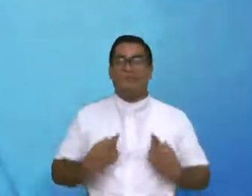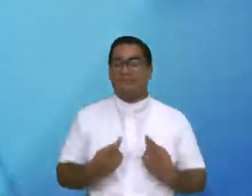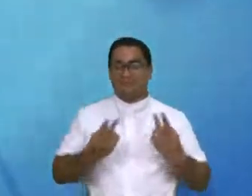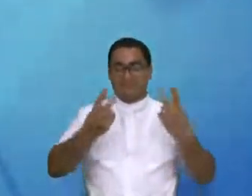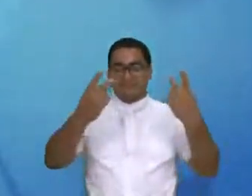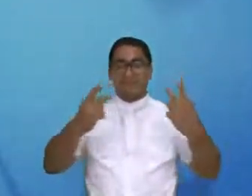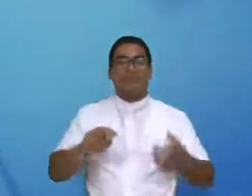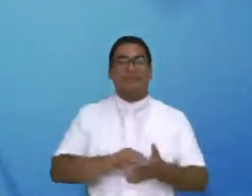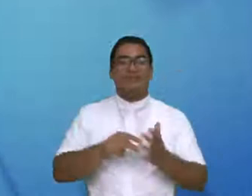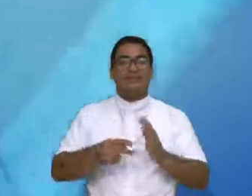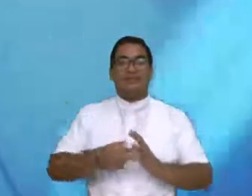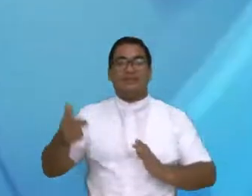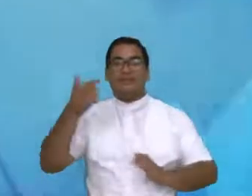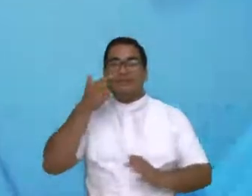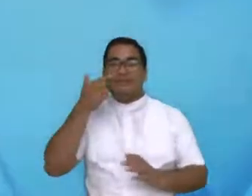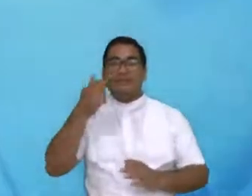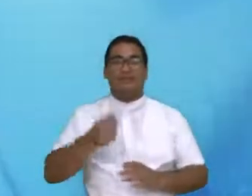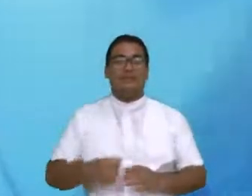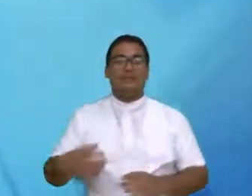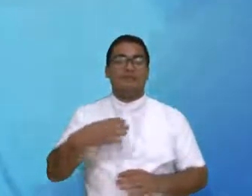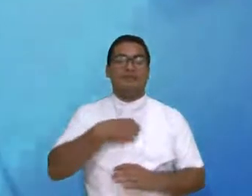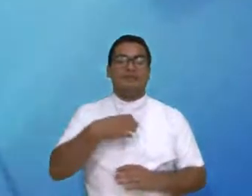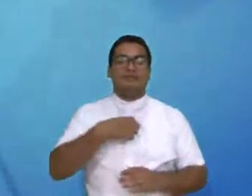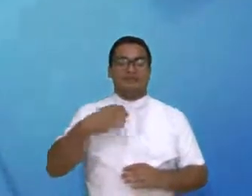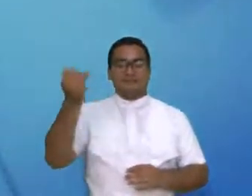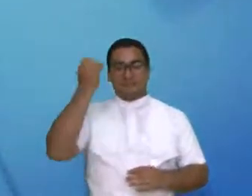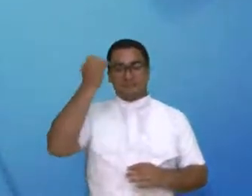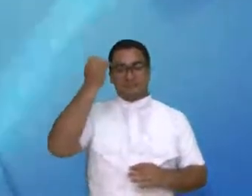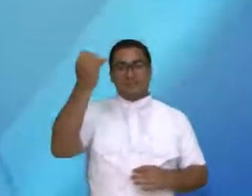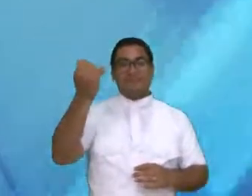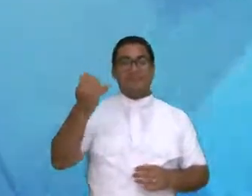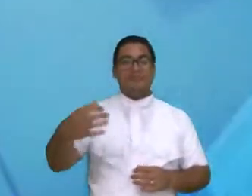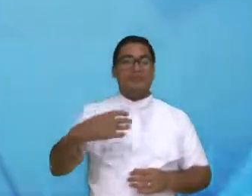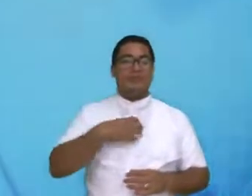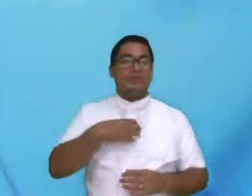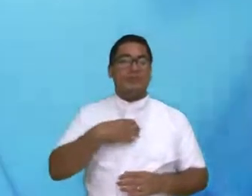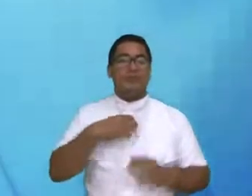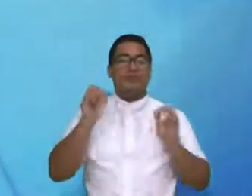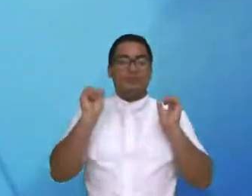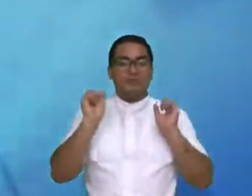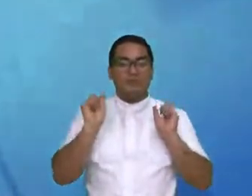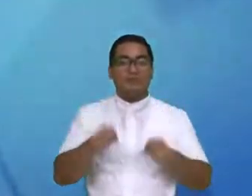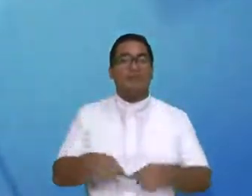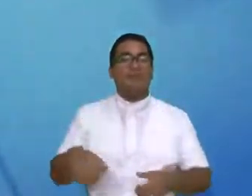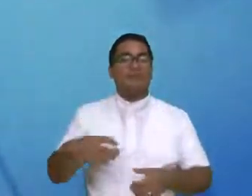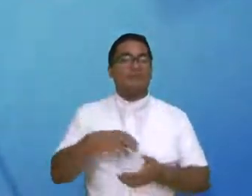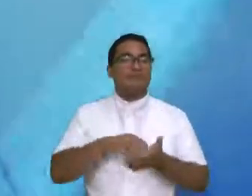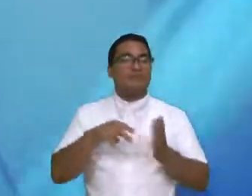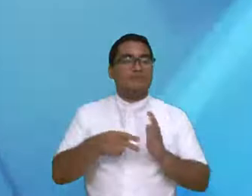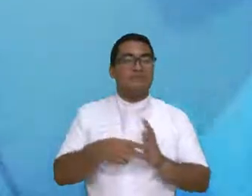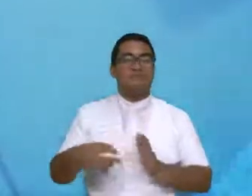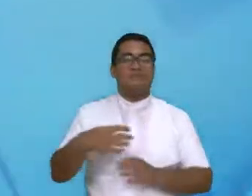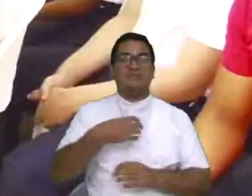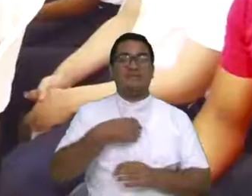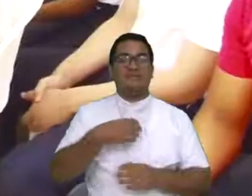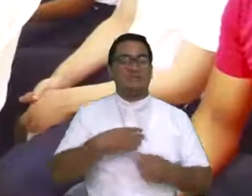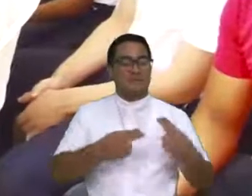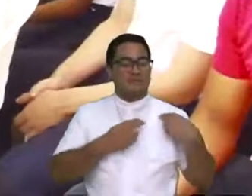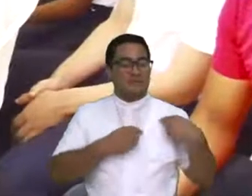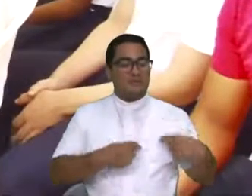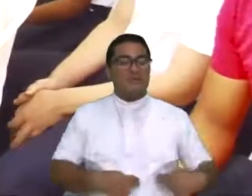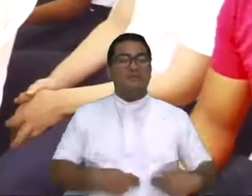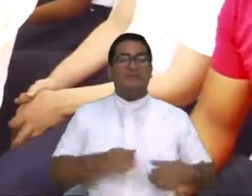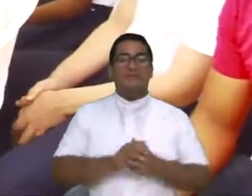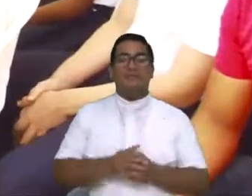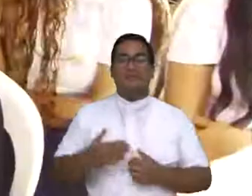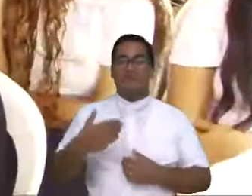pleno reconocimiento de nuestra inteligencia, nuestra capacidad, nuestra identidad humana. Para